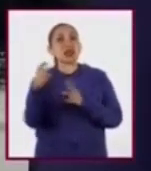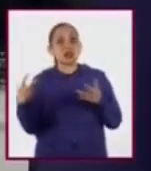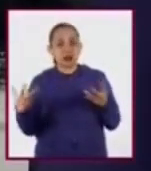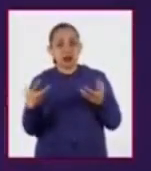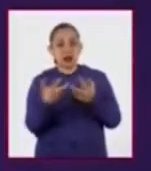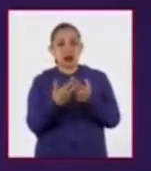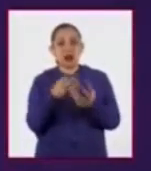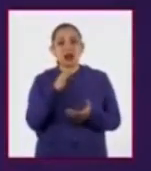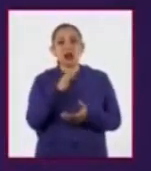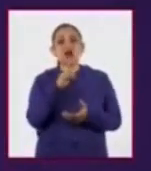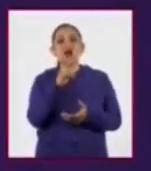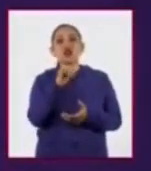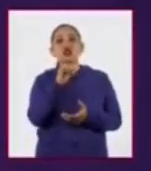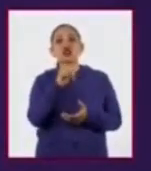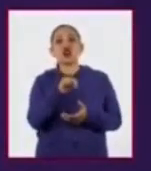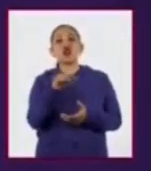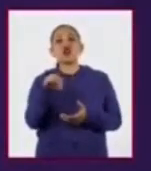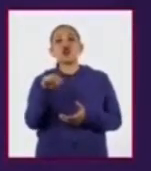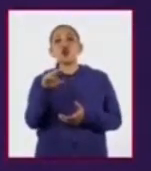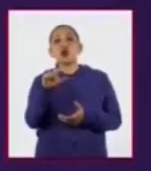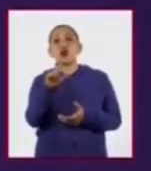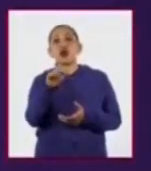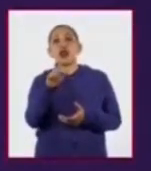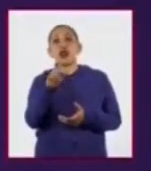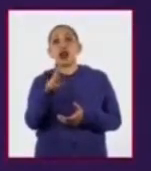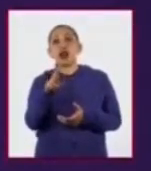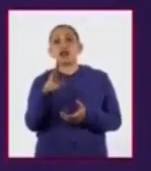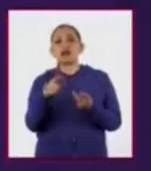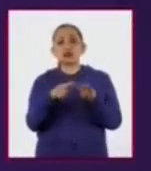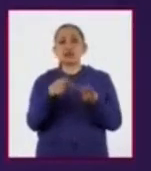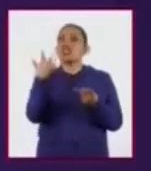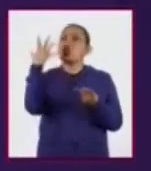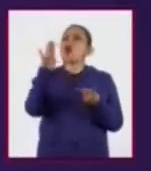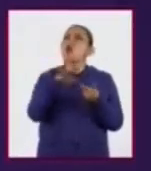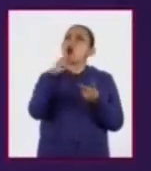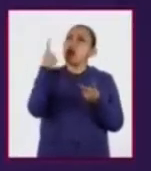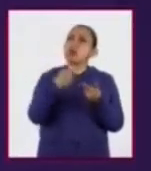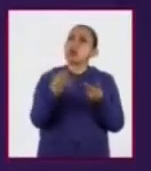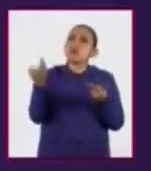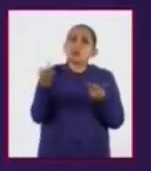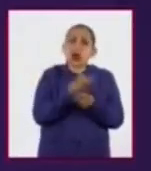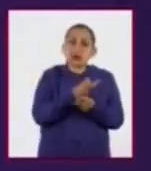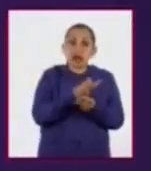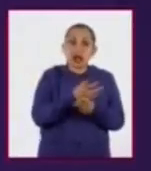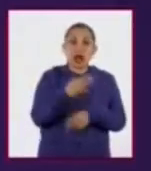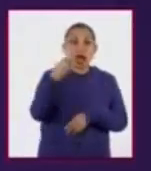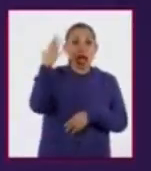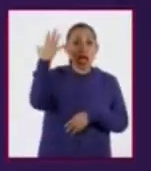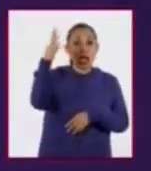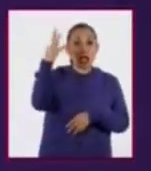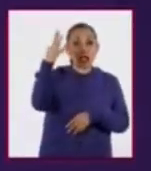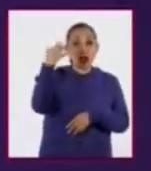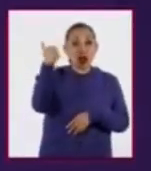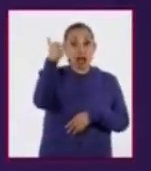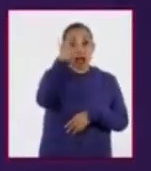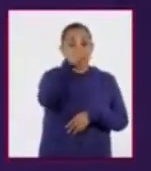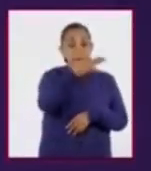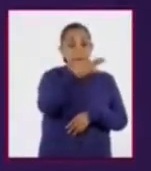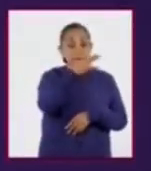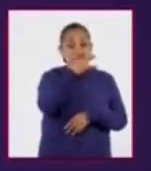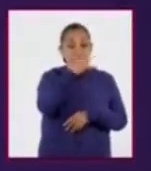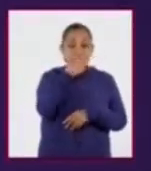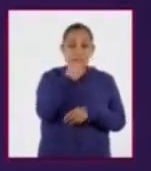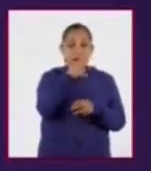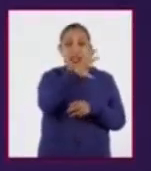fusión nuclear? ¿Cómo es que funciona el sol? El sol convierte cada segundo